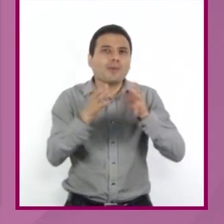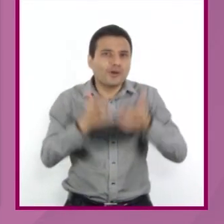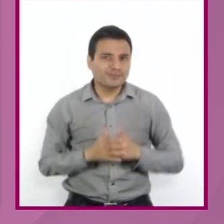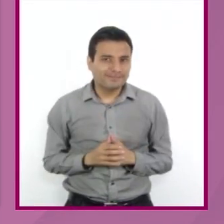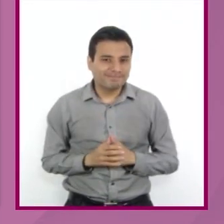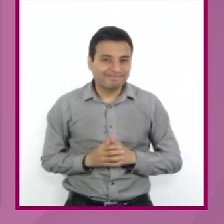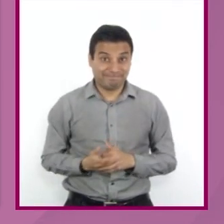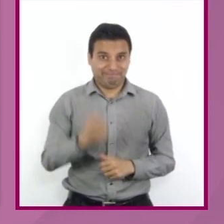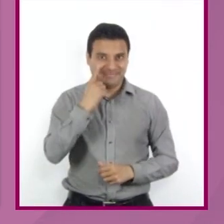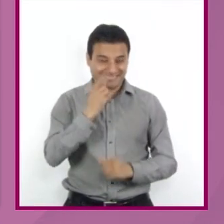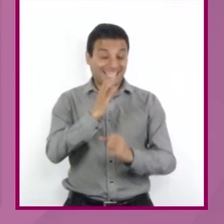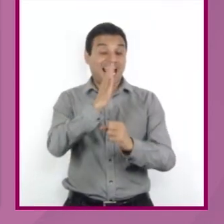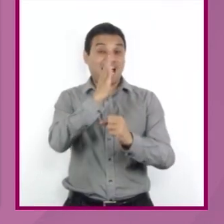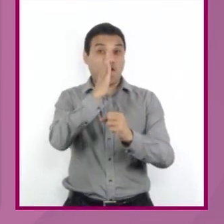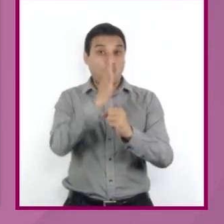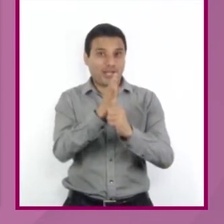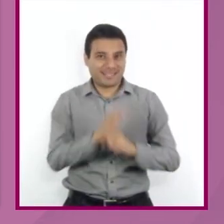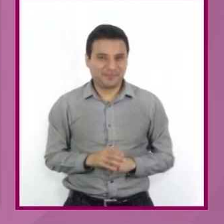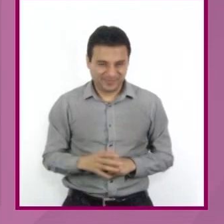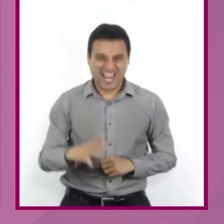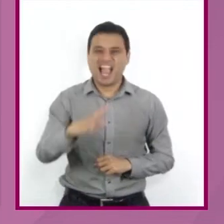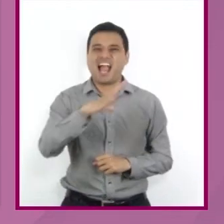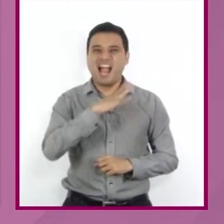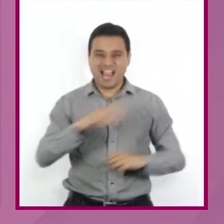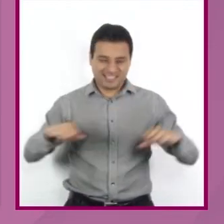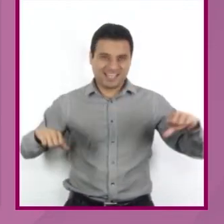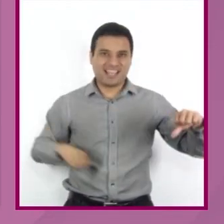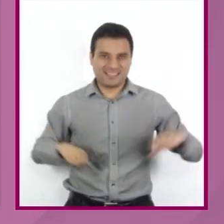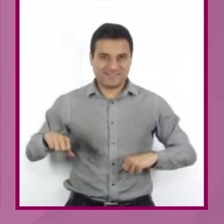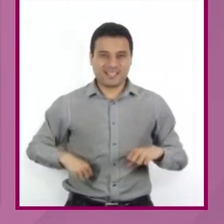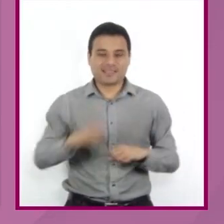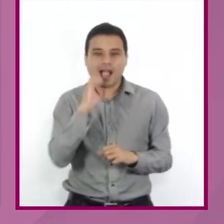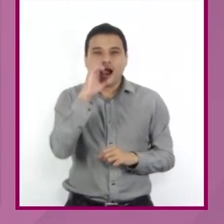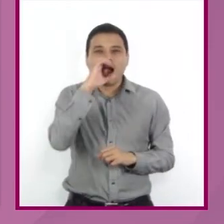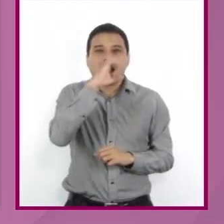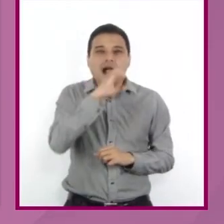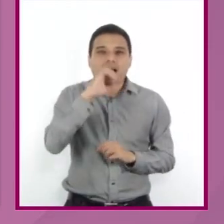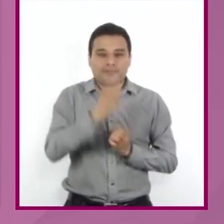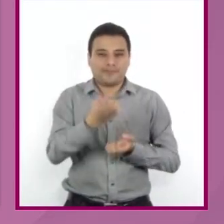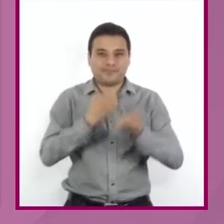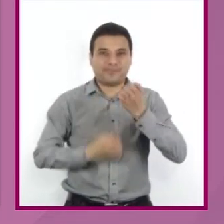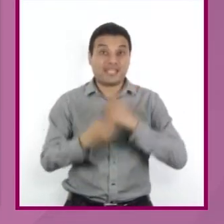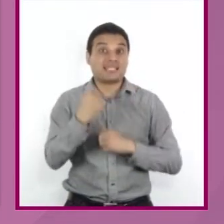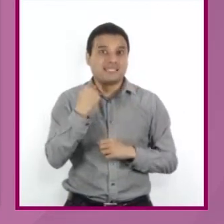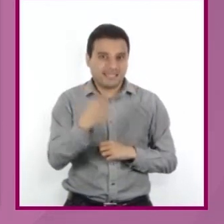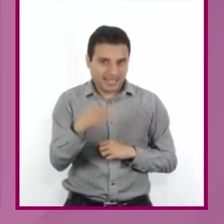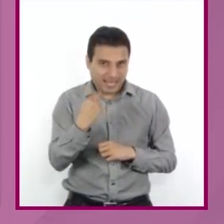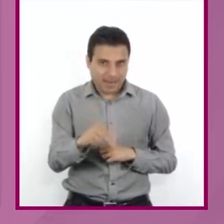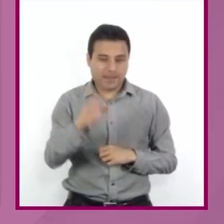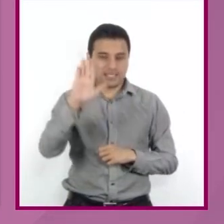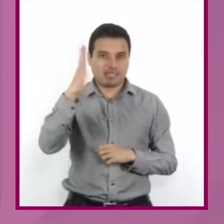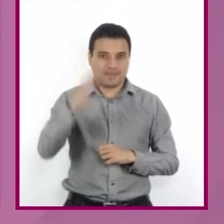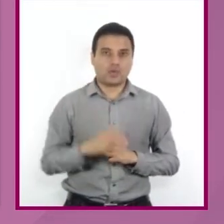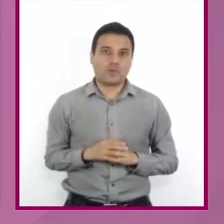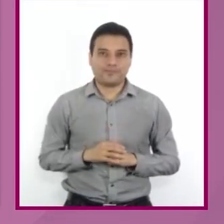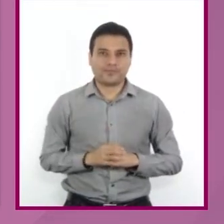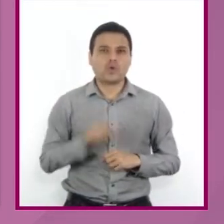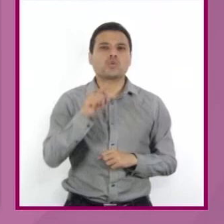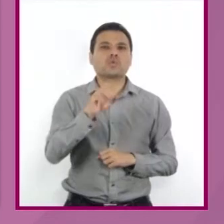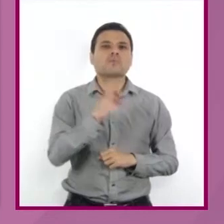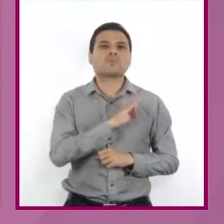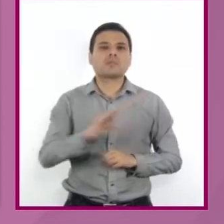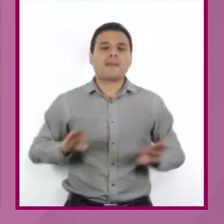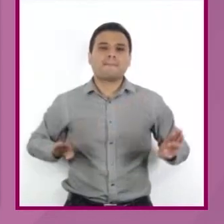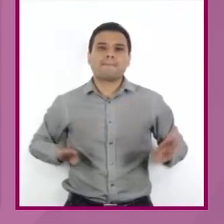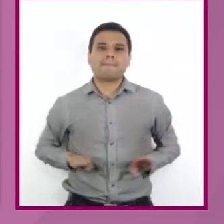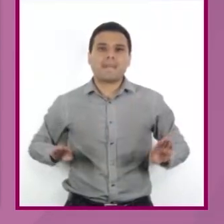El día de hoy vamos a realizar una actividad de calentamiento llamado espejos. Les voy a pedir que conformen parejas y